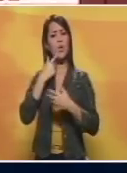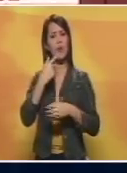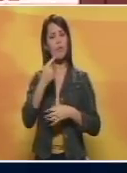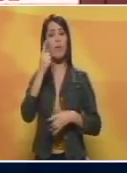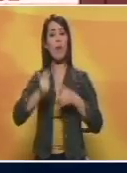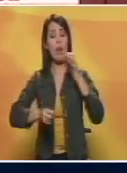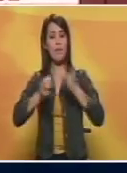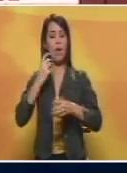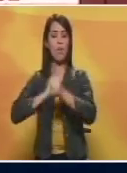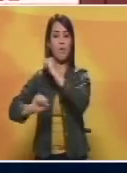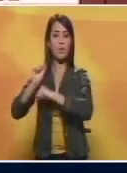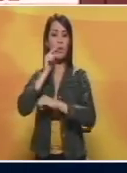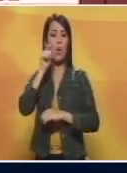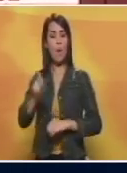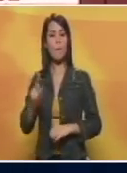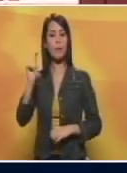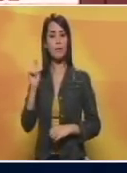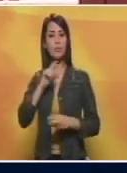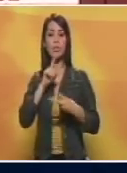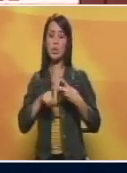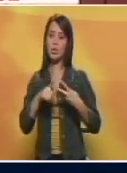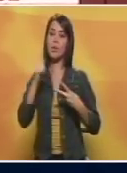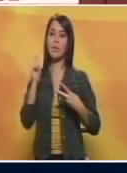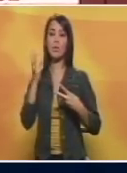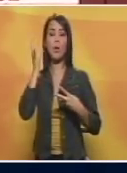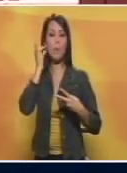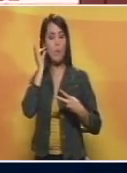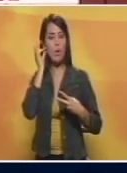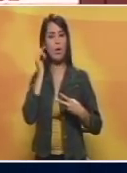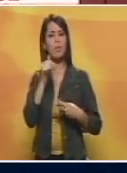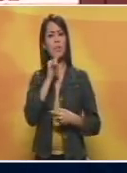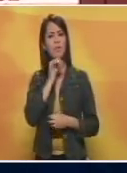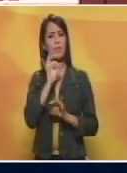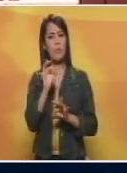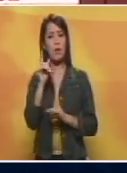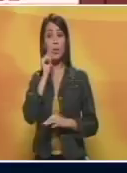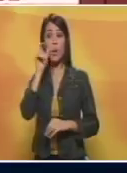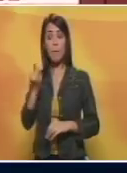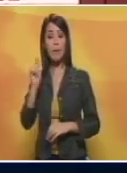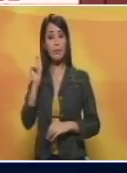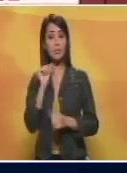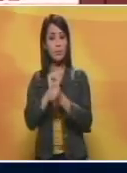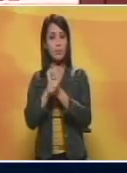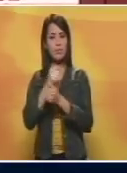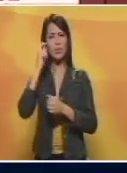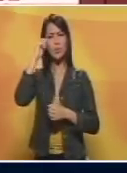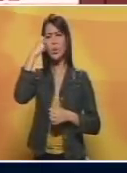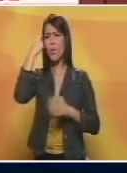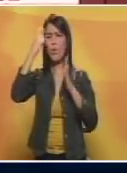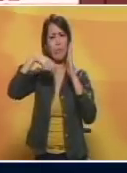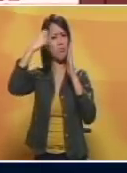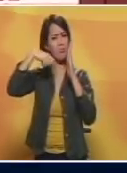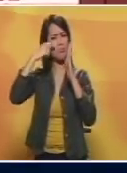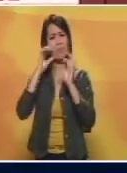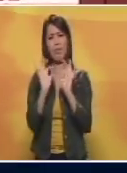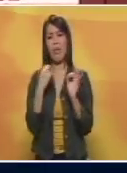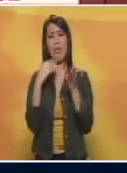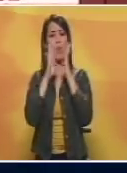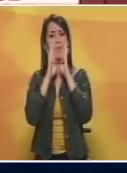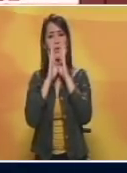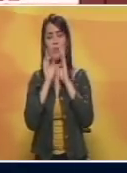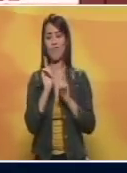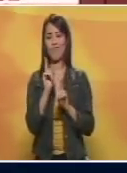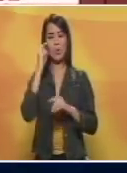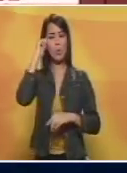abogado defensor de juan requesens y de la diputada delsa solórzano quienes señalaron que el parlamentario no se acuerda de haber grabado en ningún vídeo de confesión